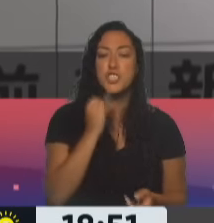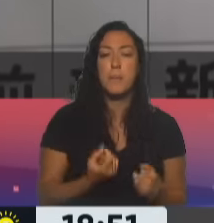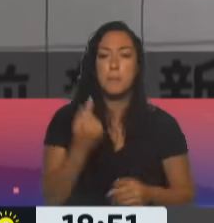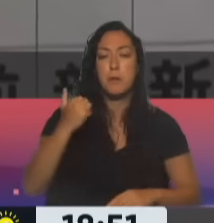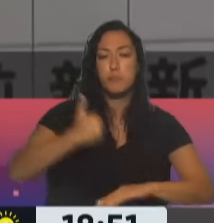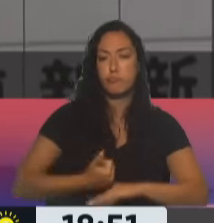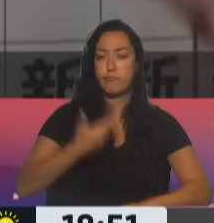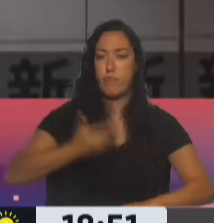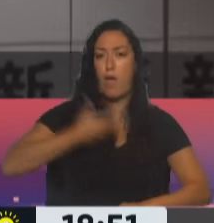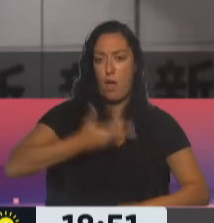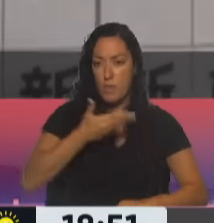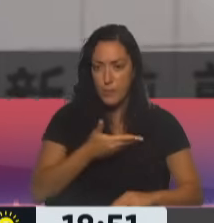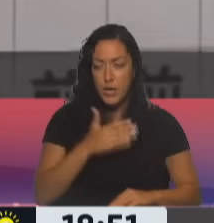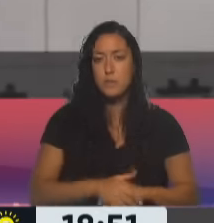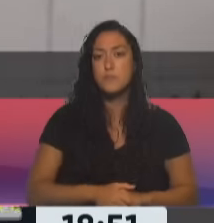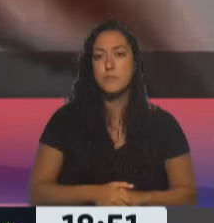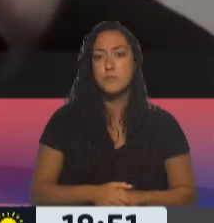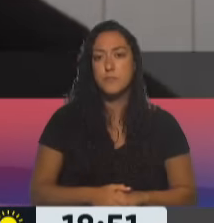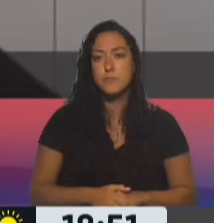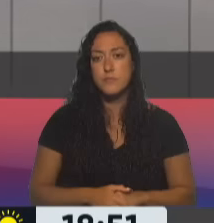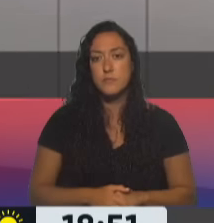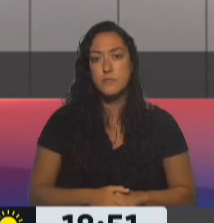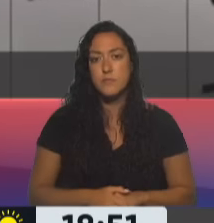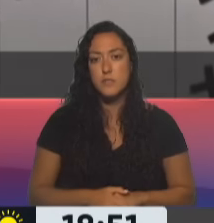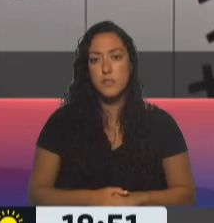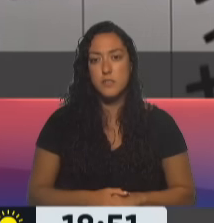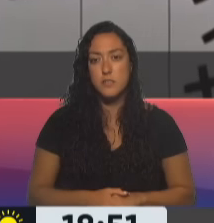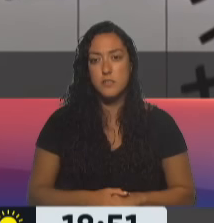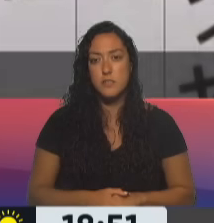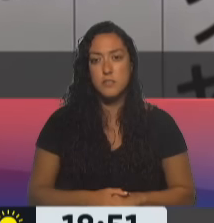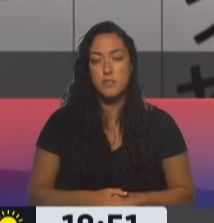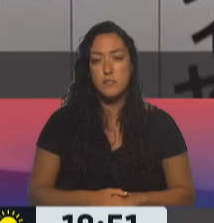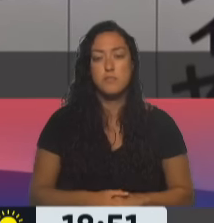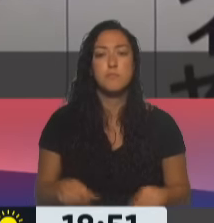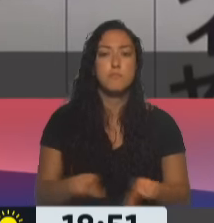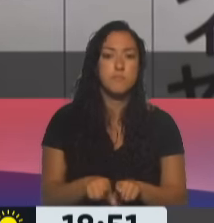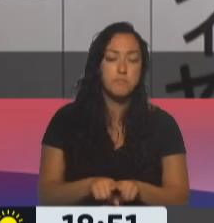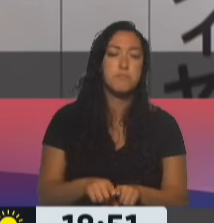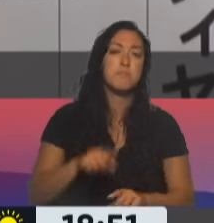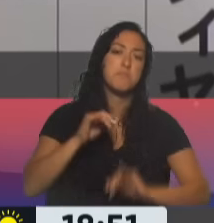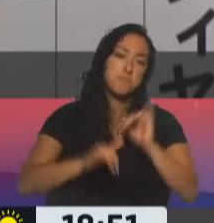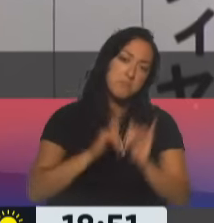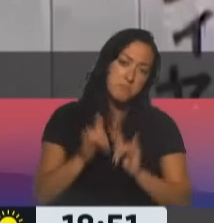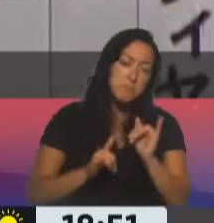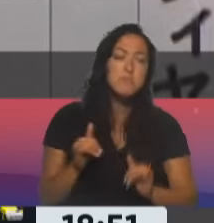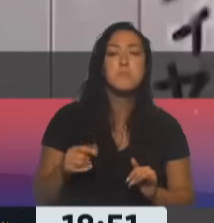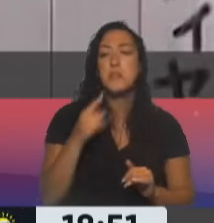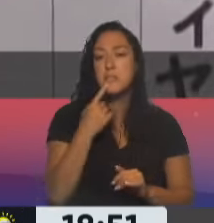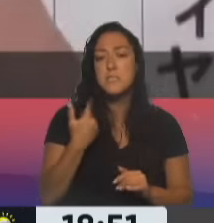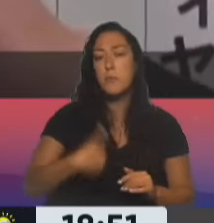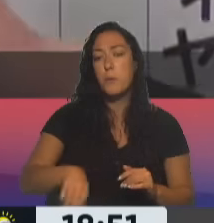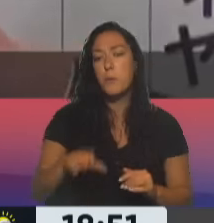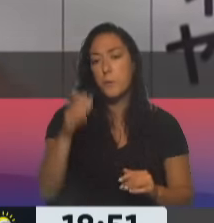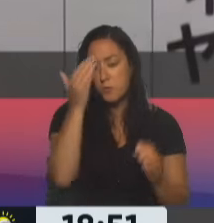más allá de destacar la buena performance en estas legislativas, anunció que va a modificar, va